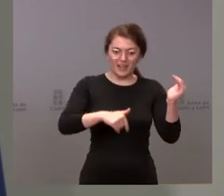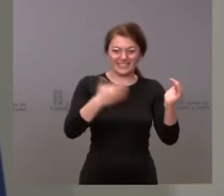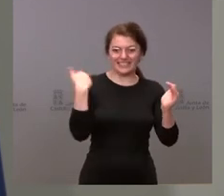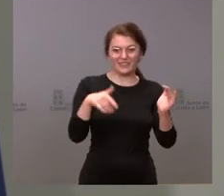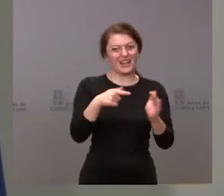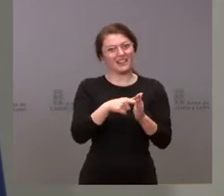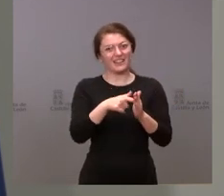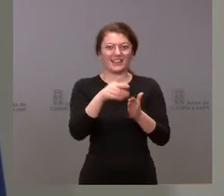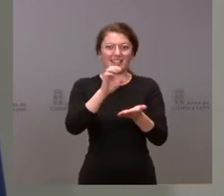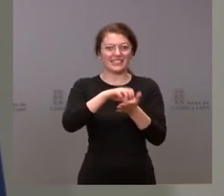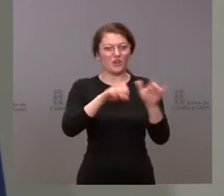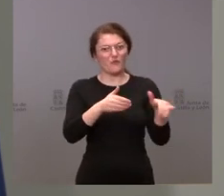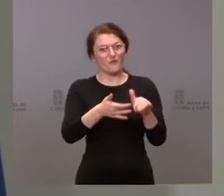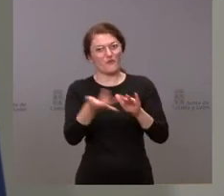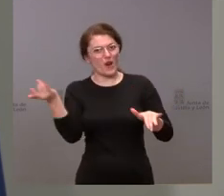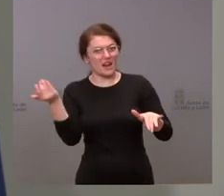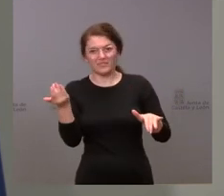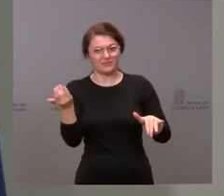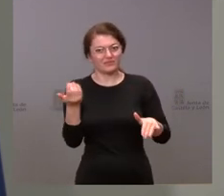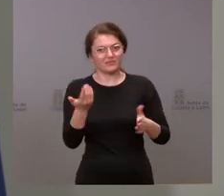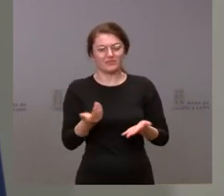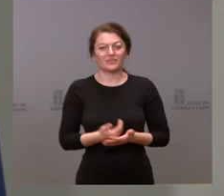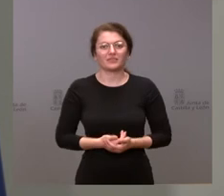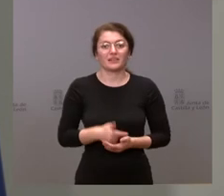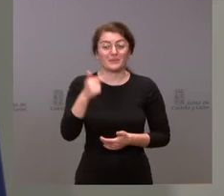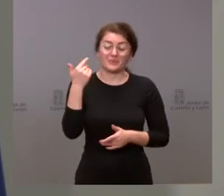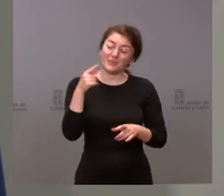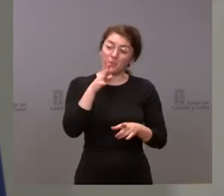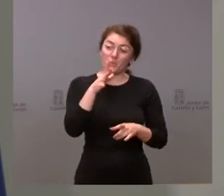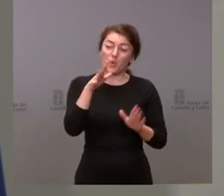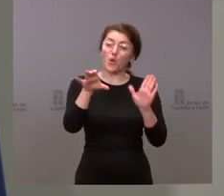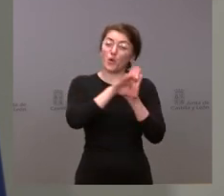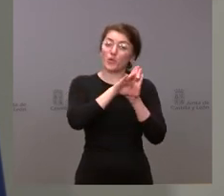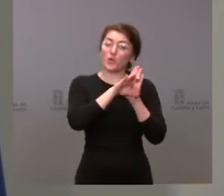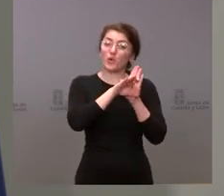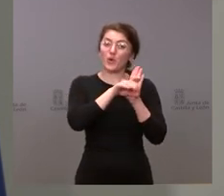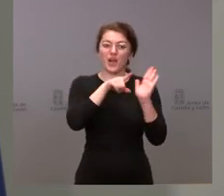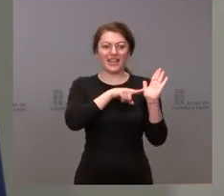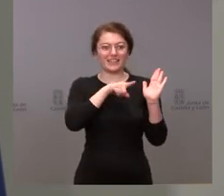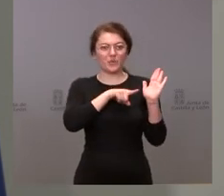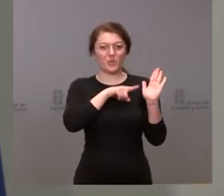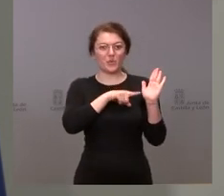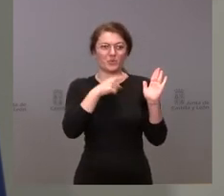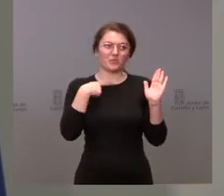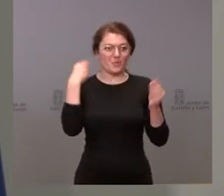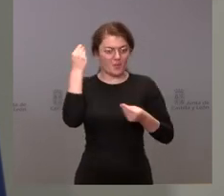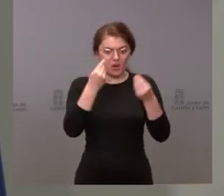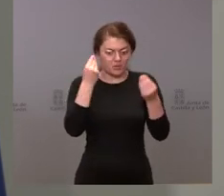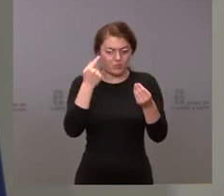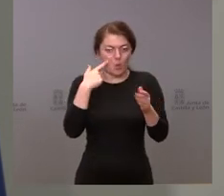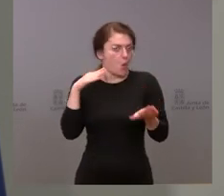cuestión el código ético la idea de la junta de castilla modificar este código y cumplirlo y creo que además va en la idea